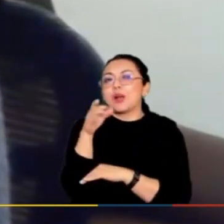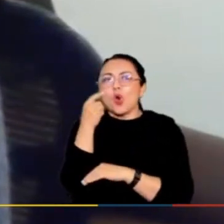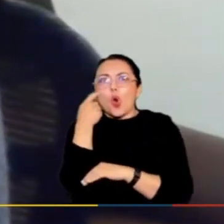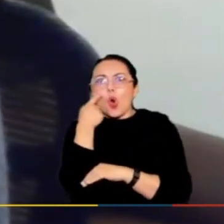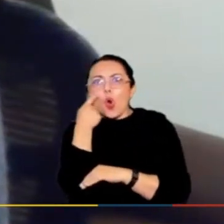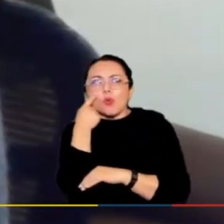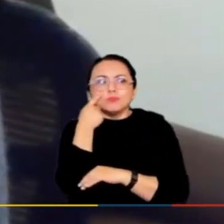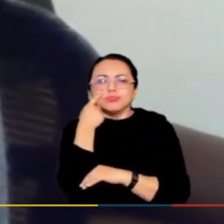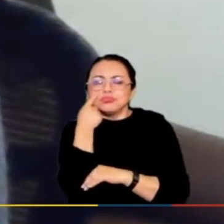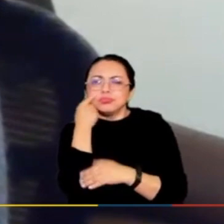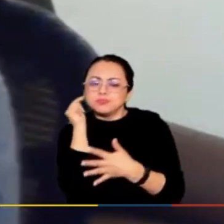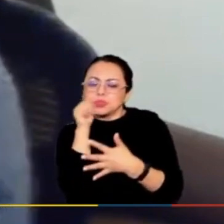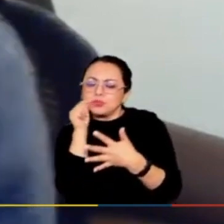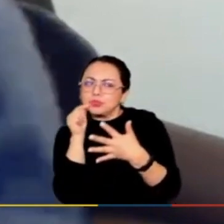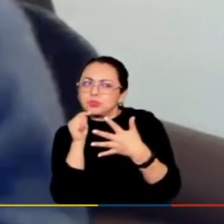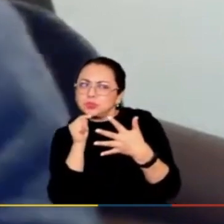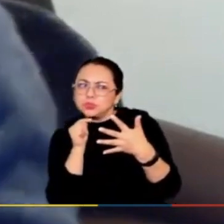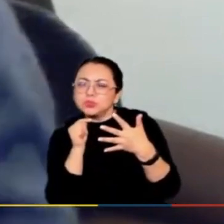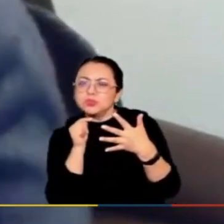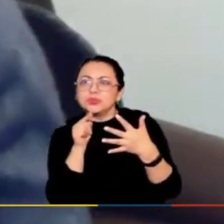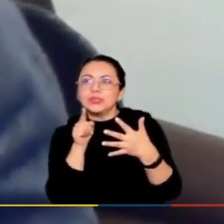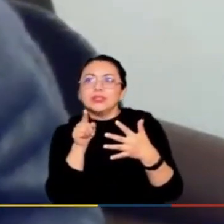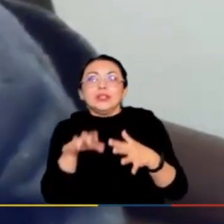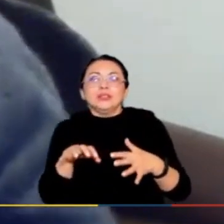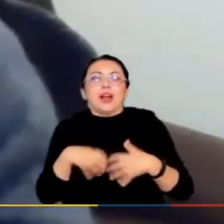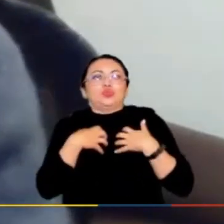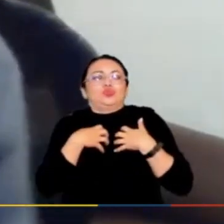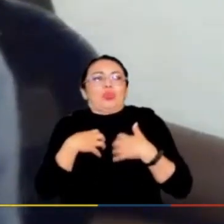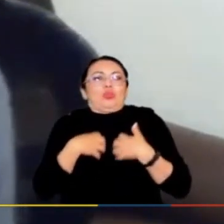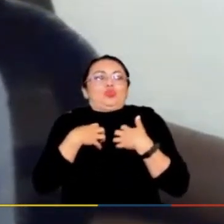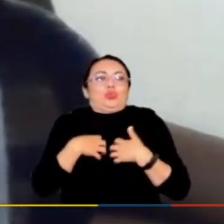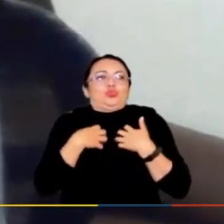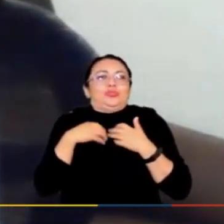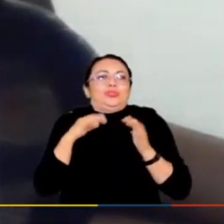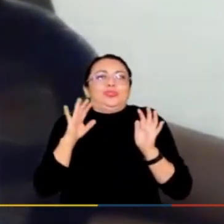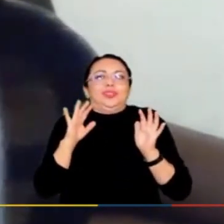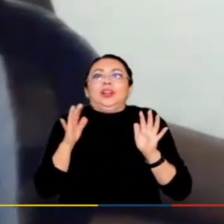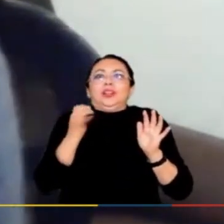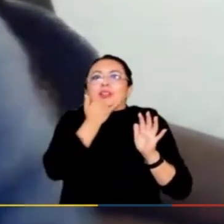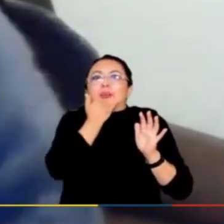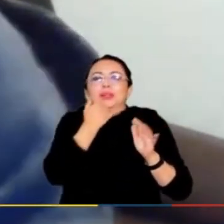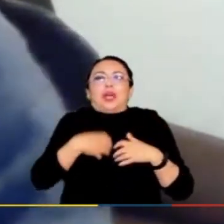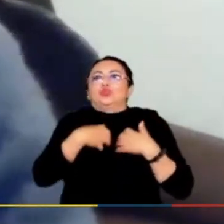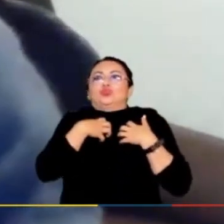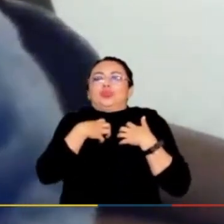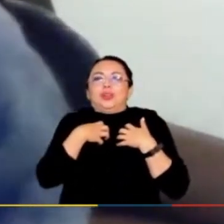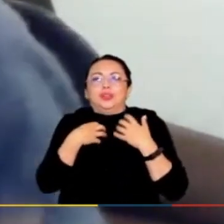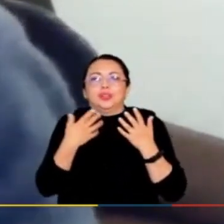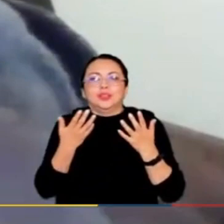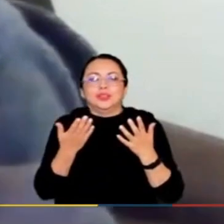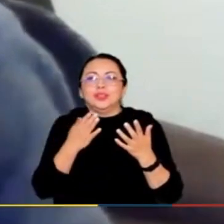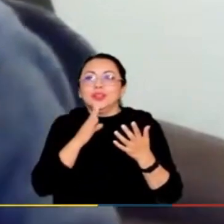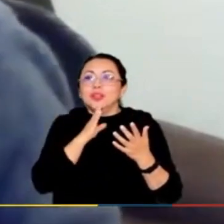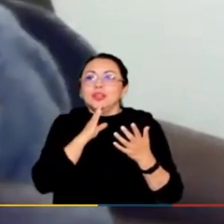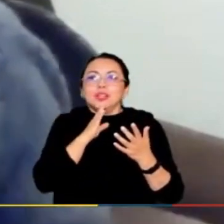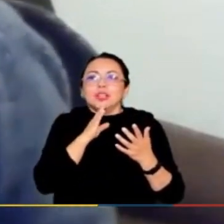objetivas, no que se asusten, pues no, que es el representante legal y entonces puede que usted es el representante legal y